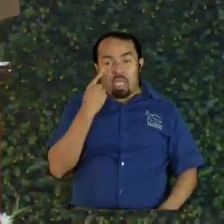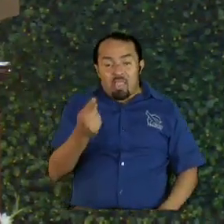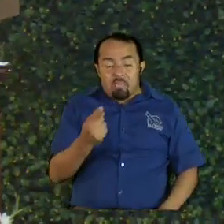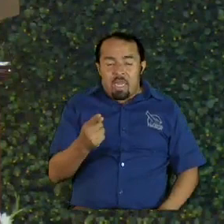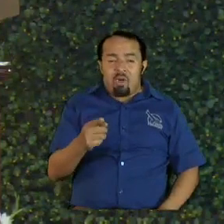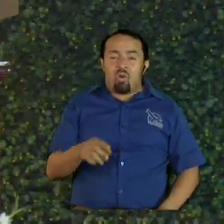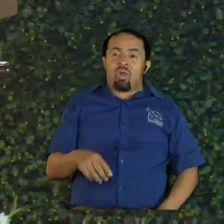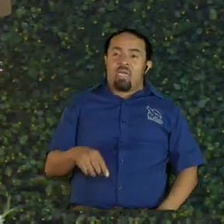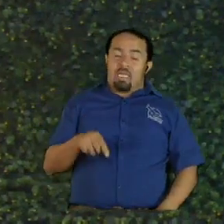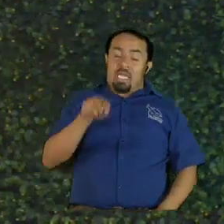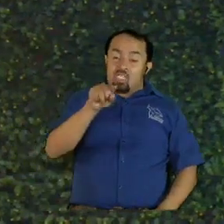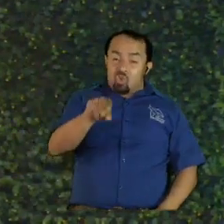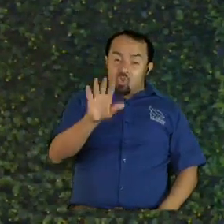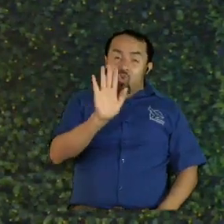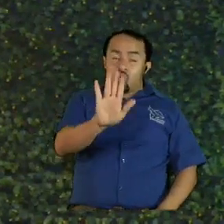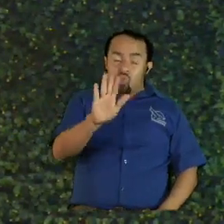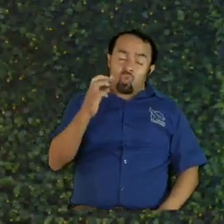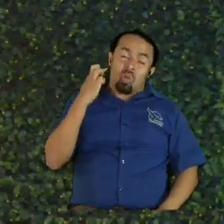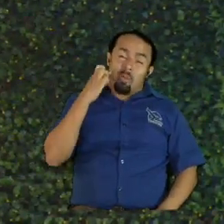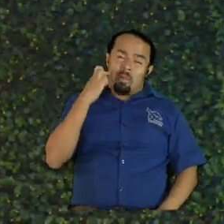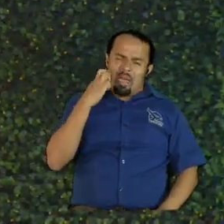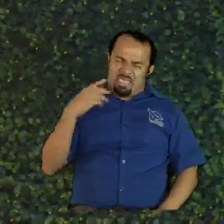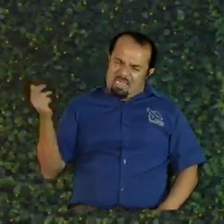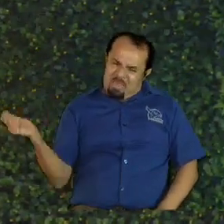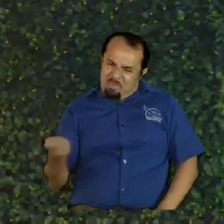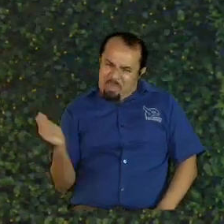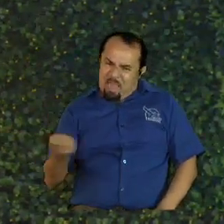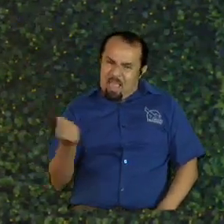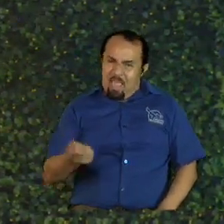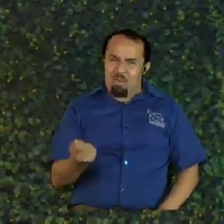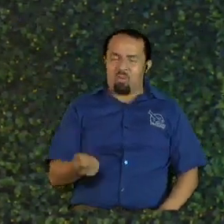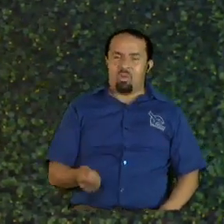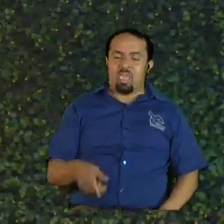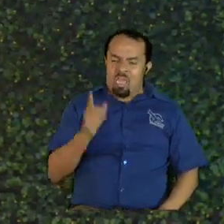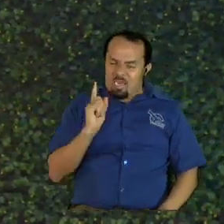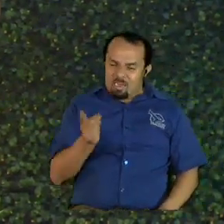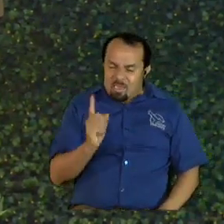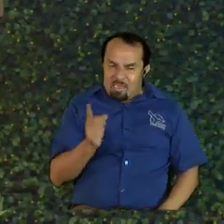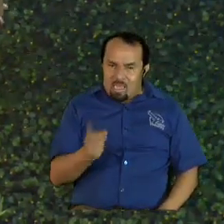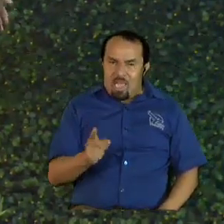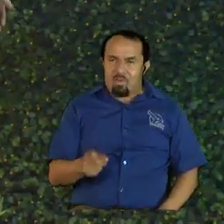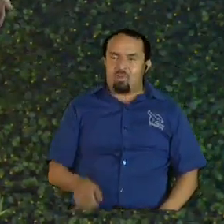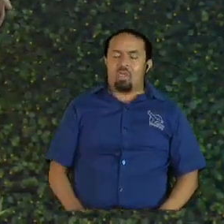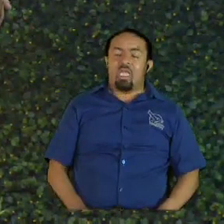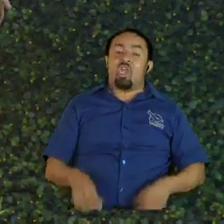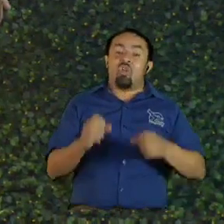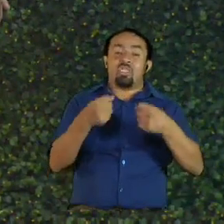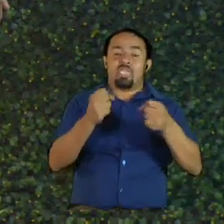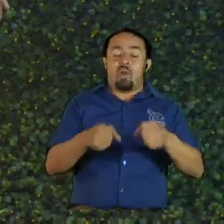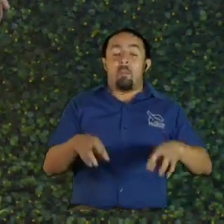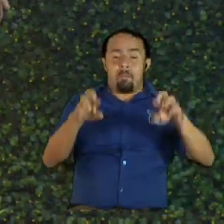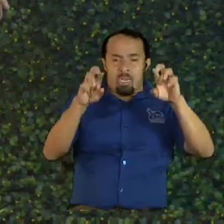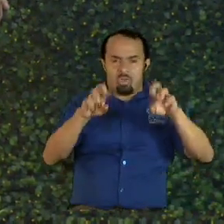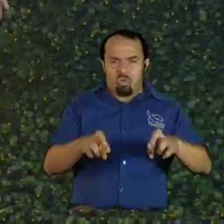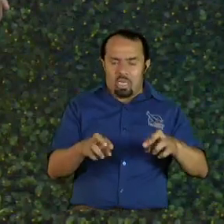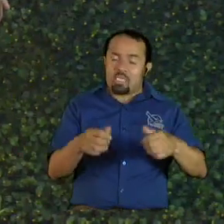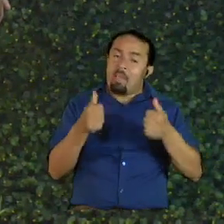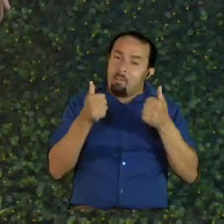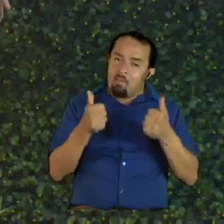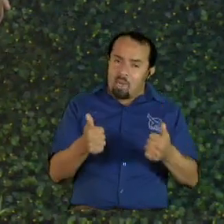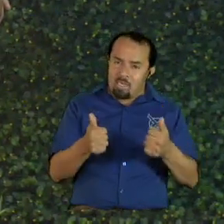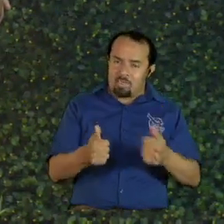permitió que sus papás le dieron a muchos de ustedes y los hicieron hombres y mujeres más o